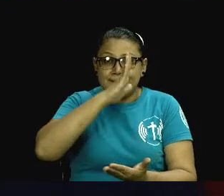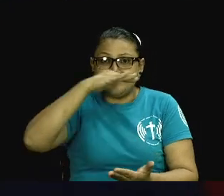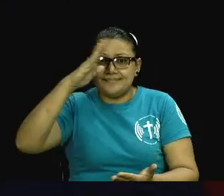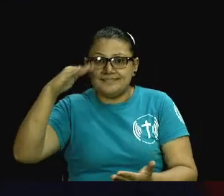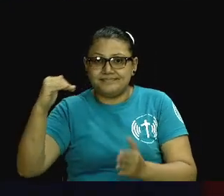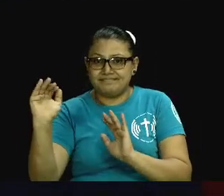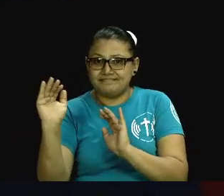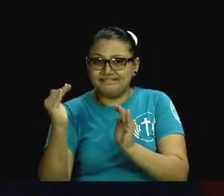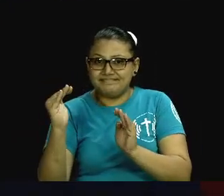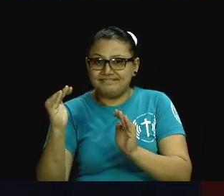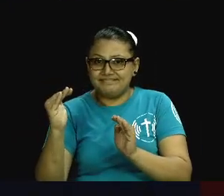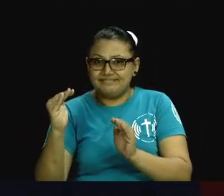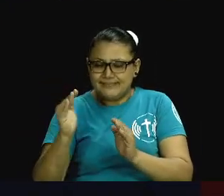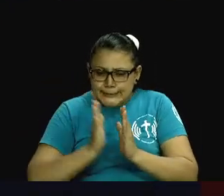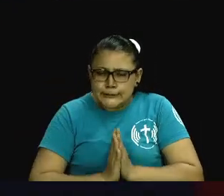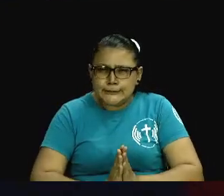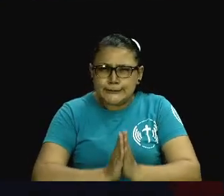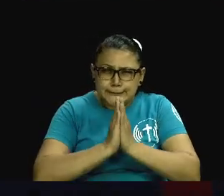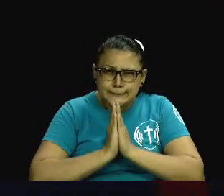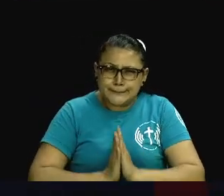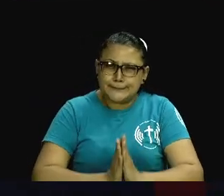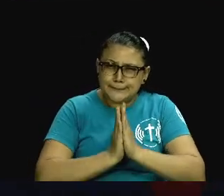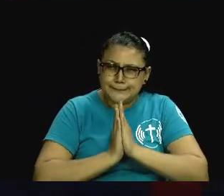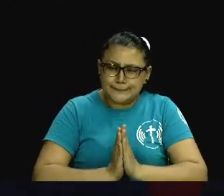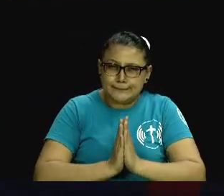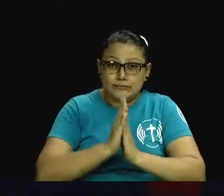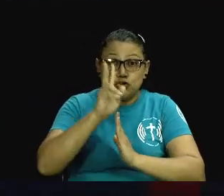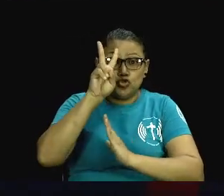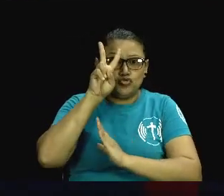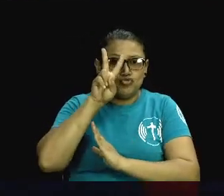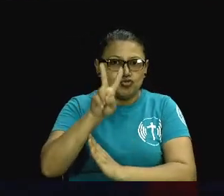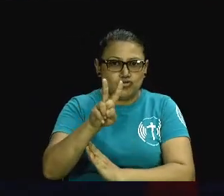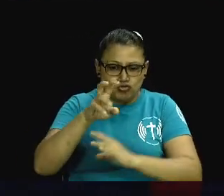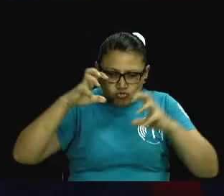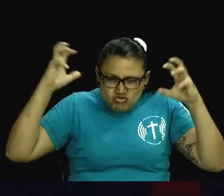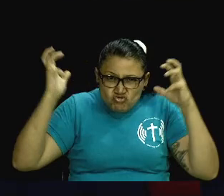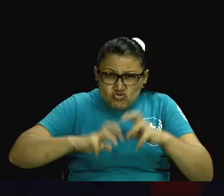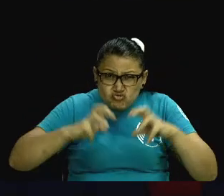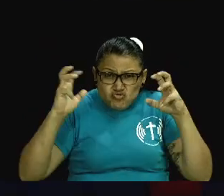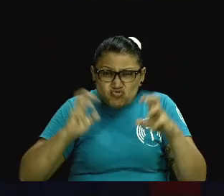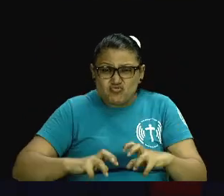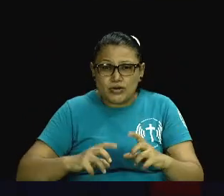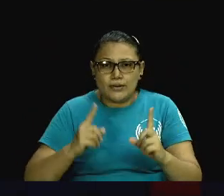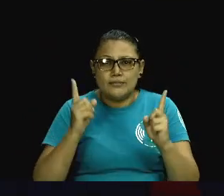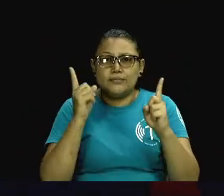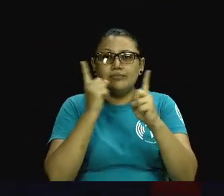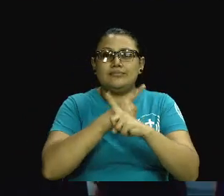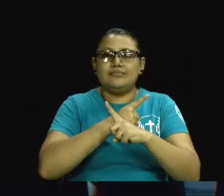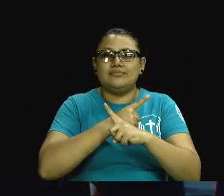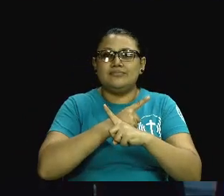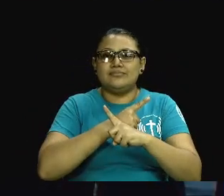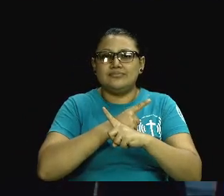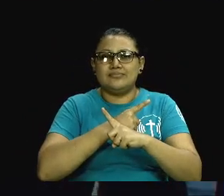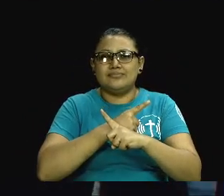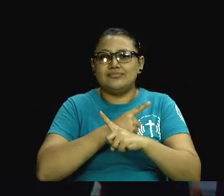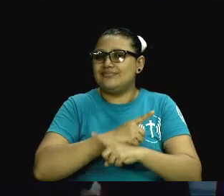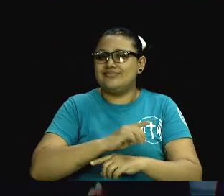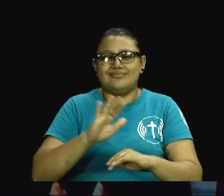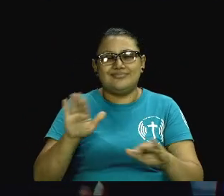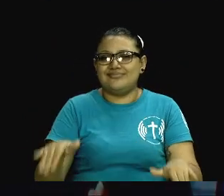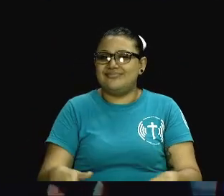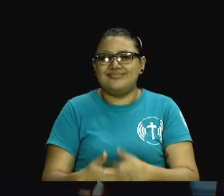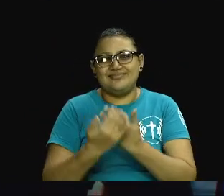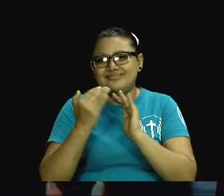orar y dos tormentas nos pasaron a la orilla no hay dios como él